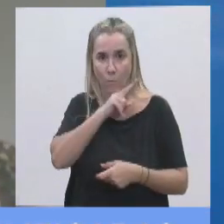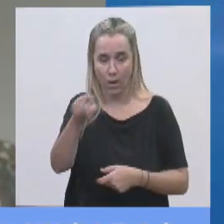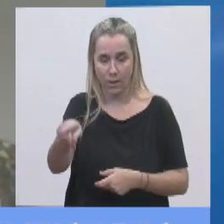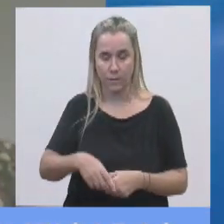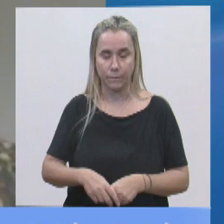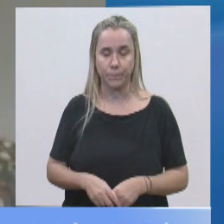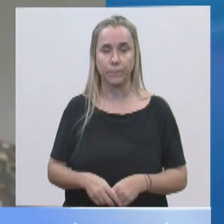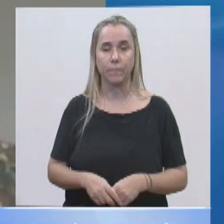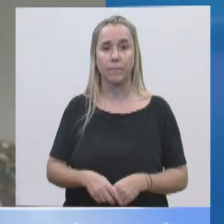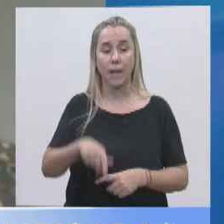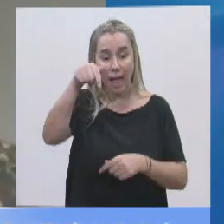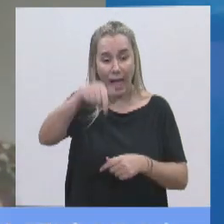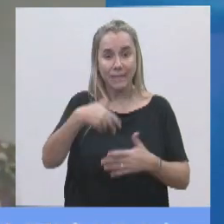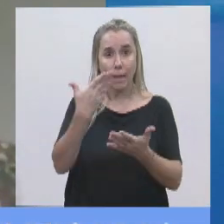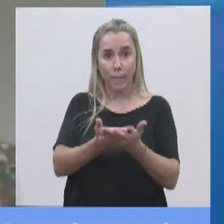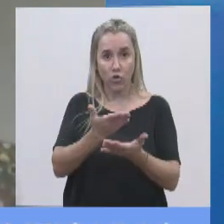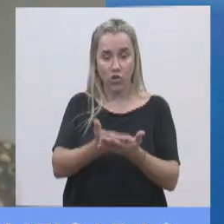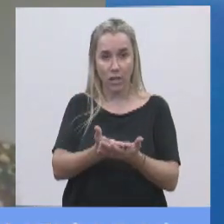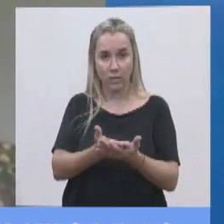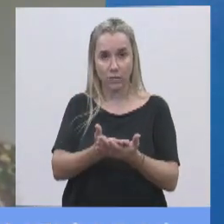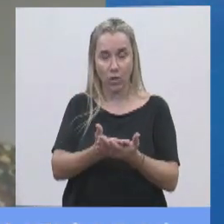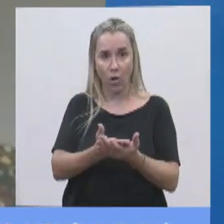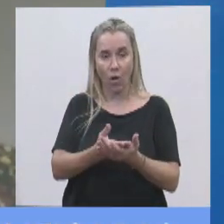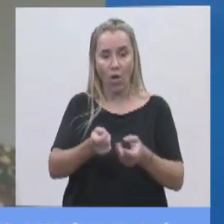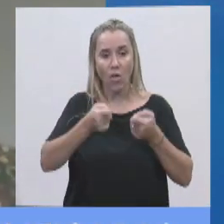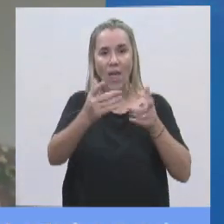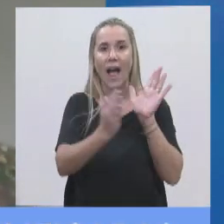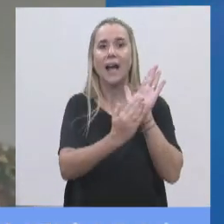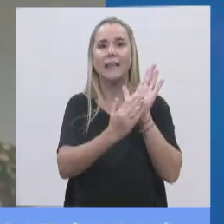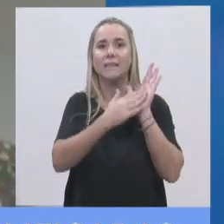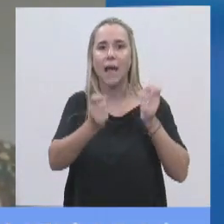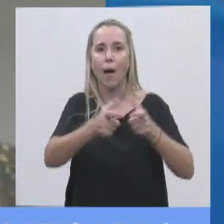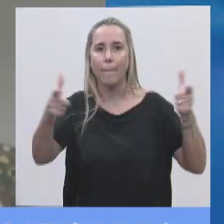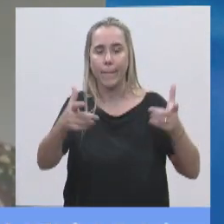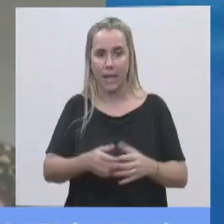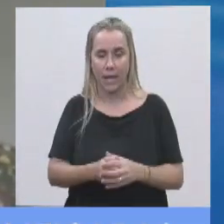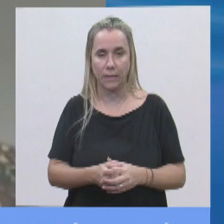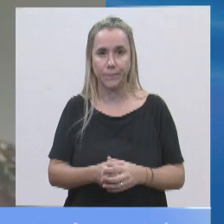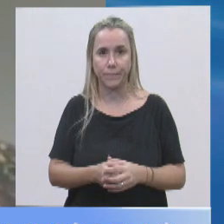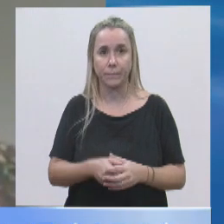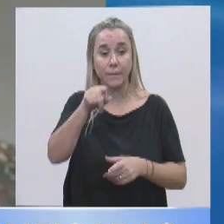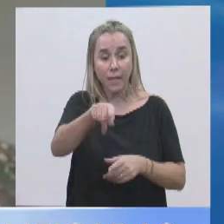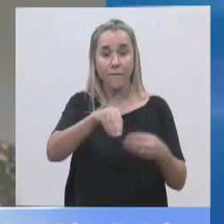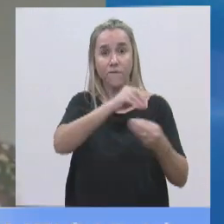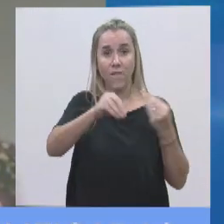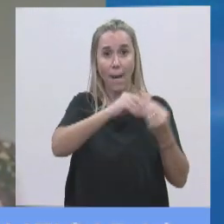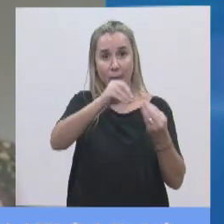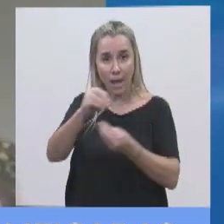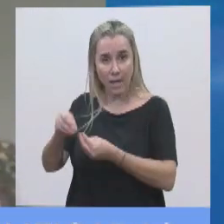jubiladas. Este proyecto amplía las garantías y aquellas